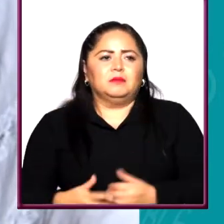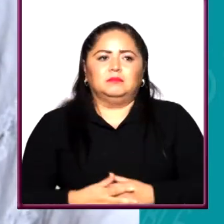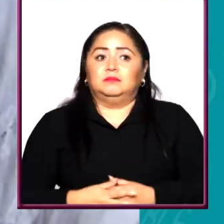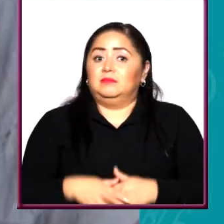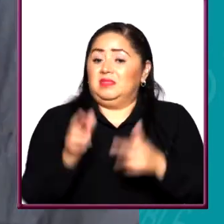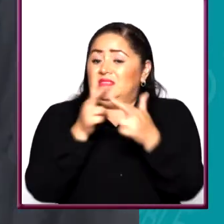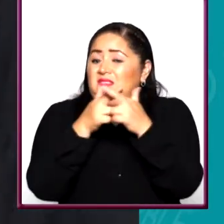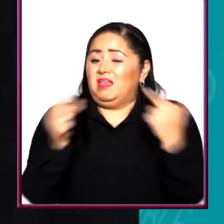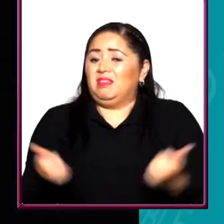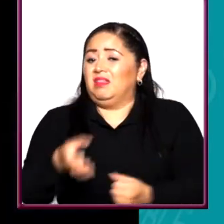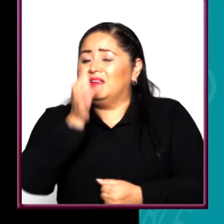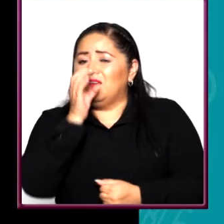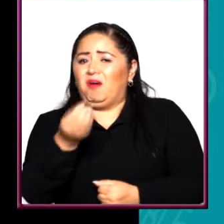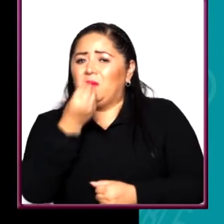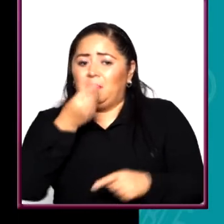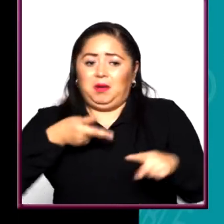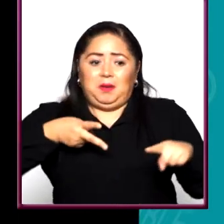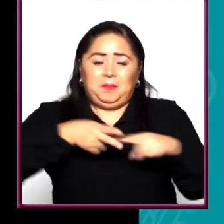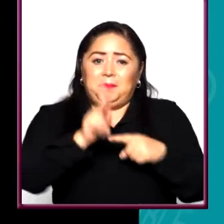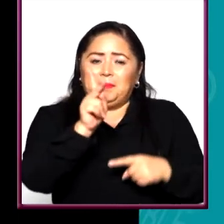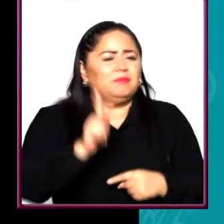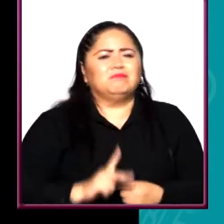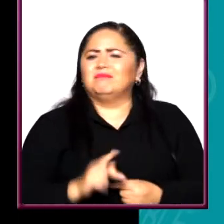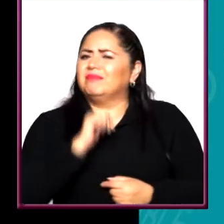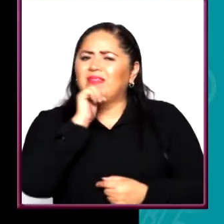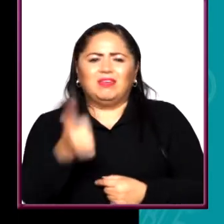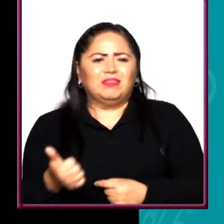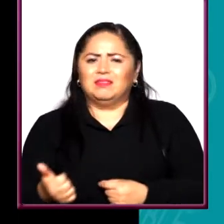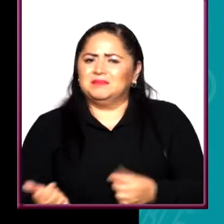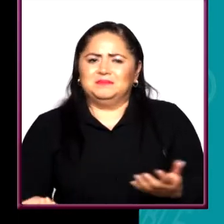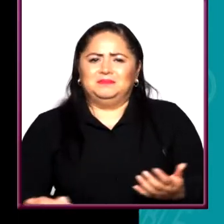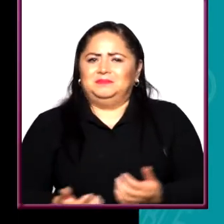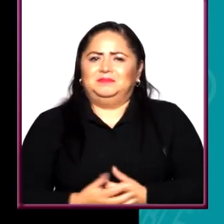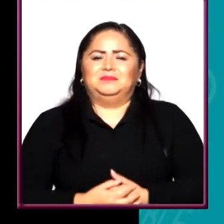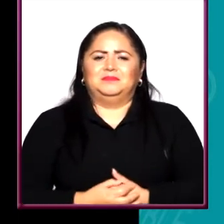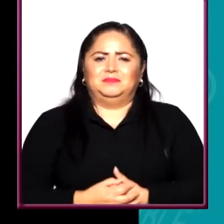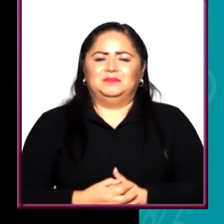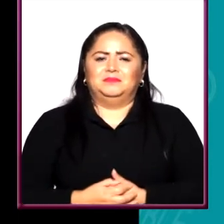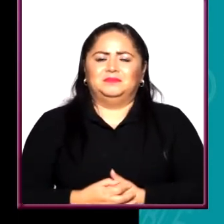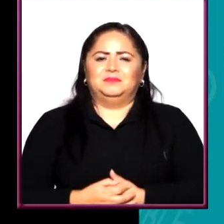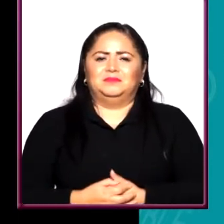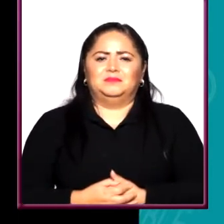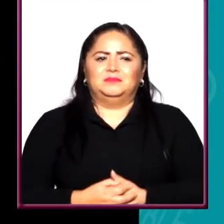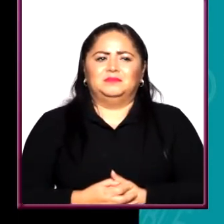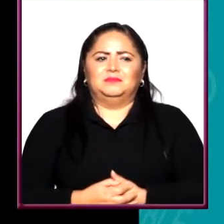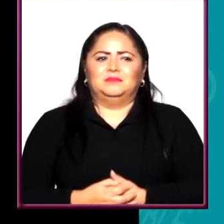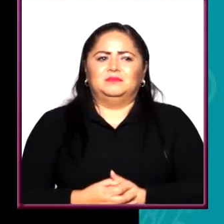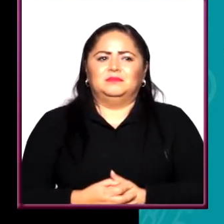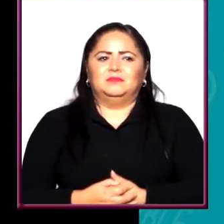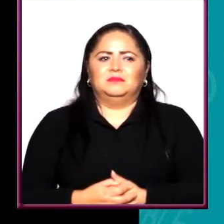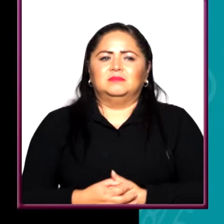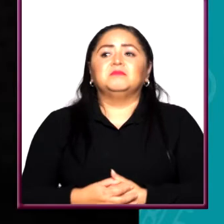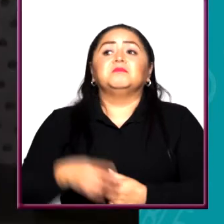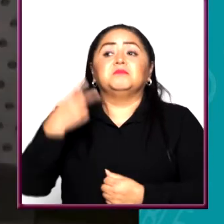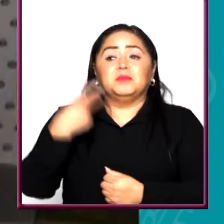Eso lo corta. Ningún alimento ni bebida corta la menstruación.